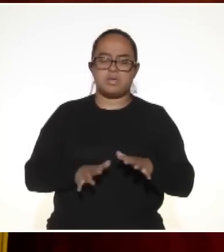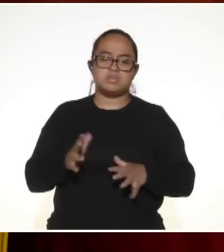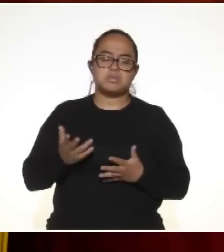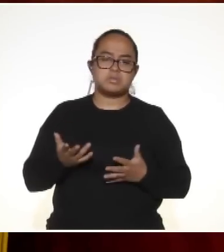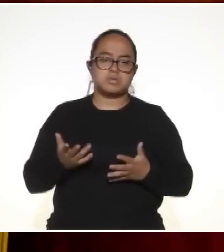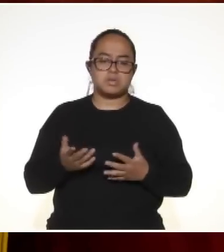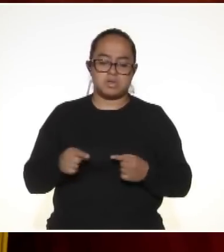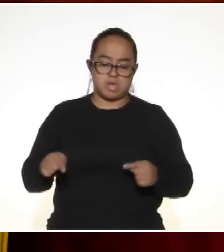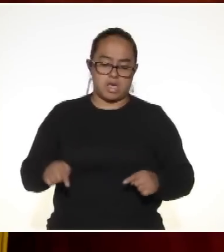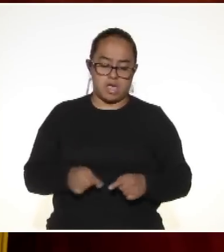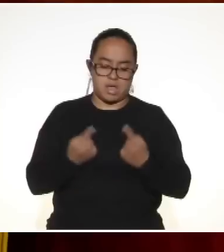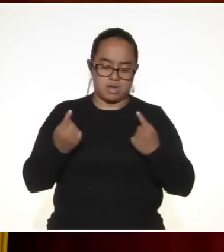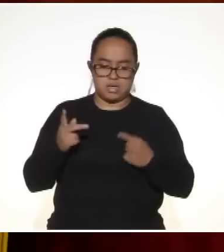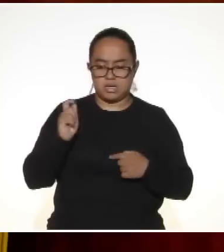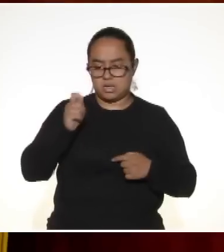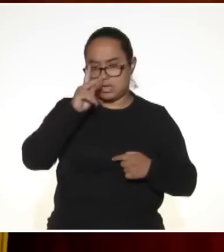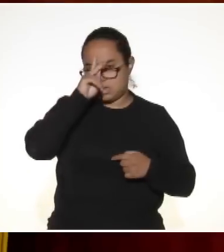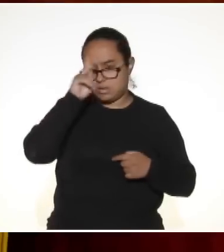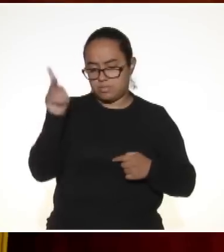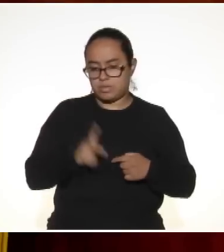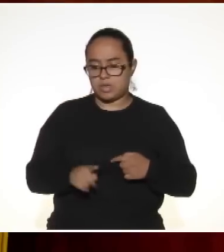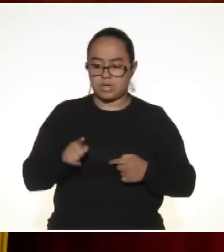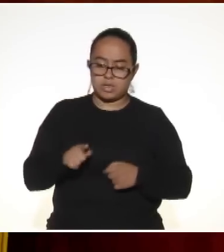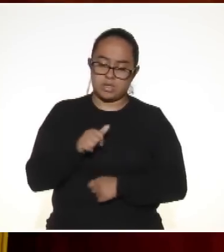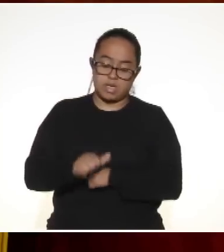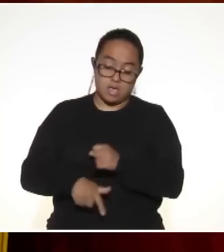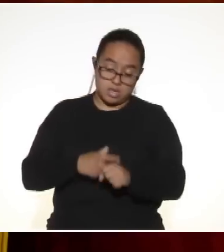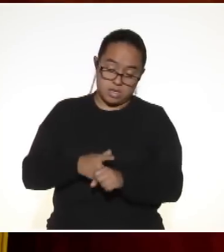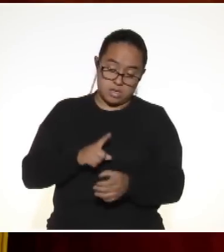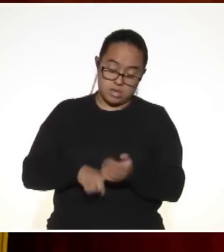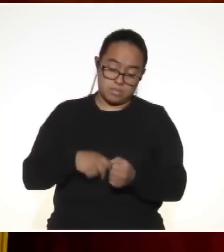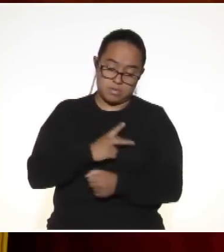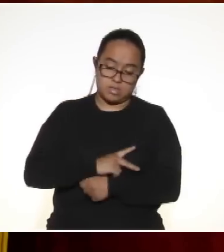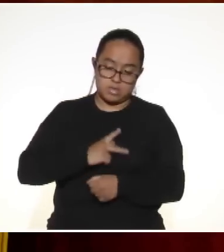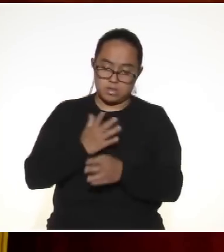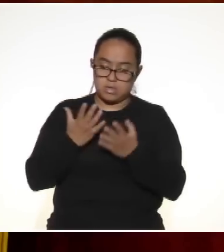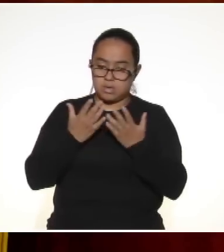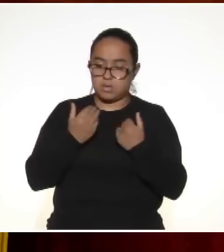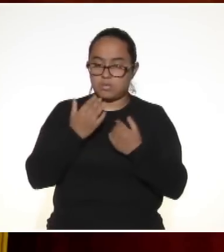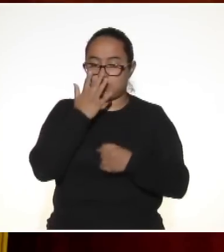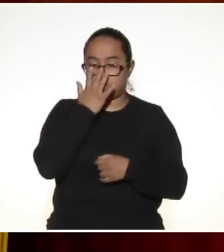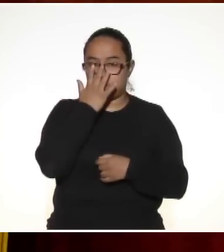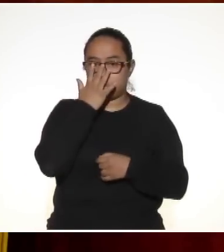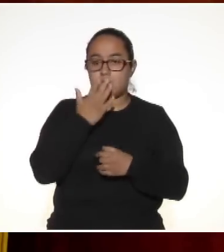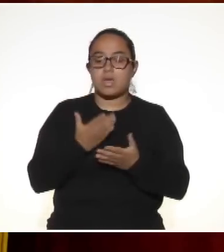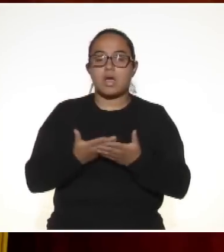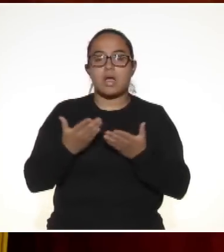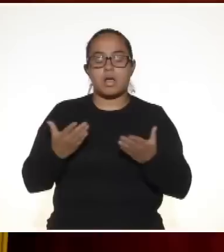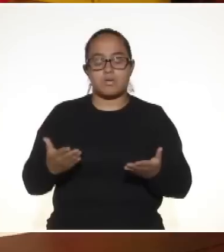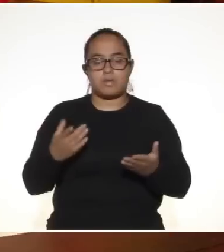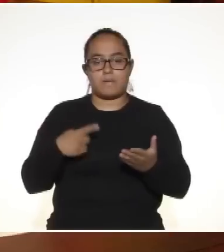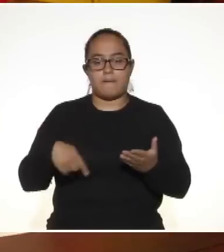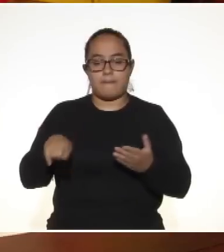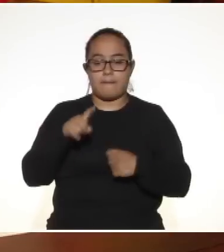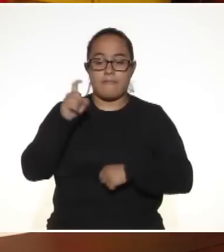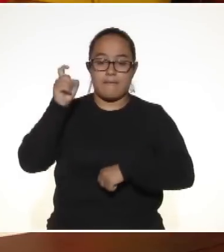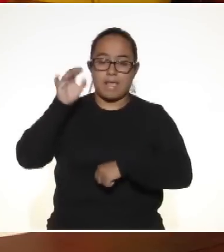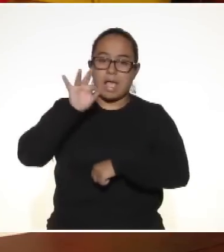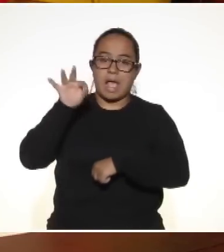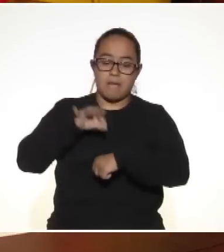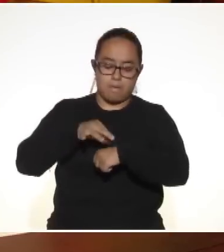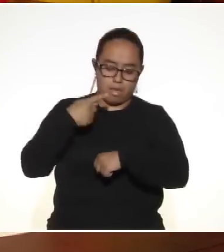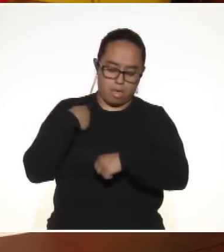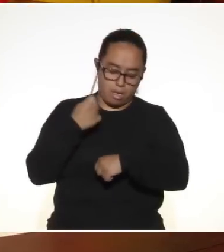respuesta alérgica severa y sin como que el animal abeja sea venenoso. Exacto. Por ejemplo, ¿sí? Ahora. Que tratar de quitar el aguijón de la